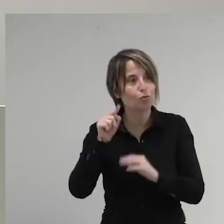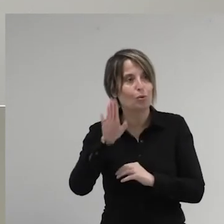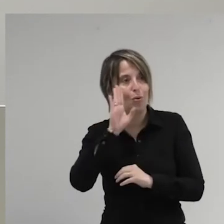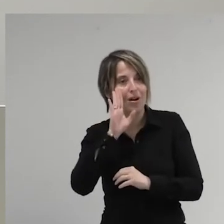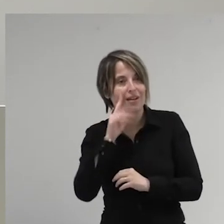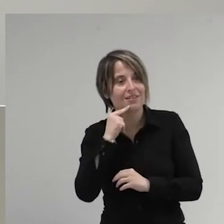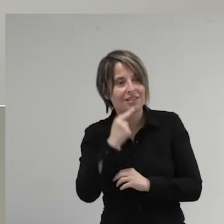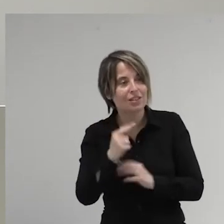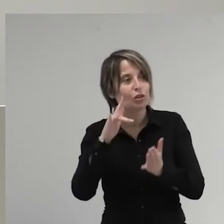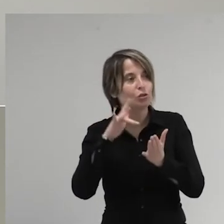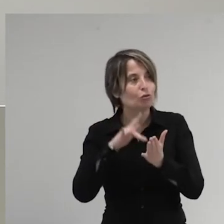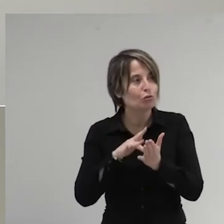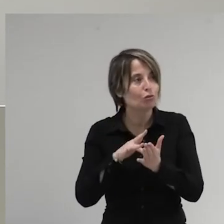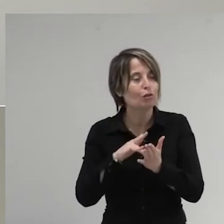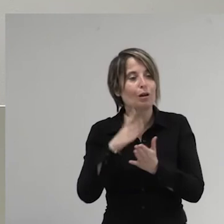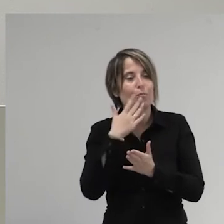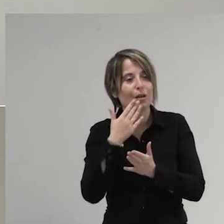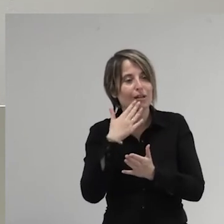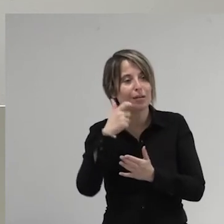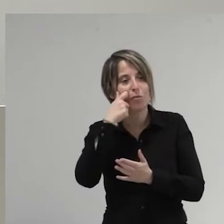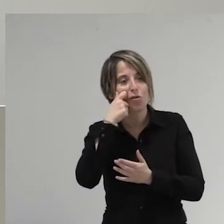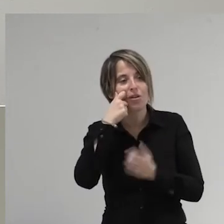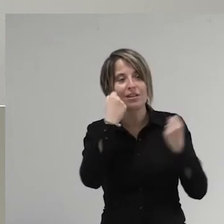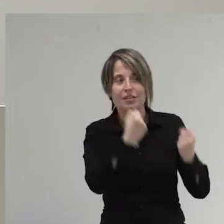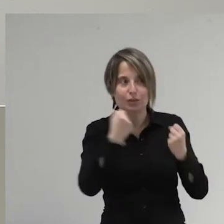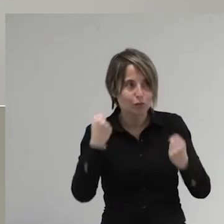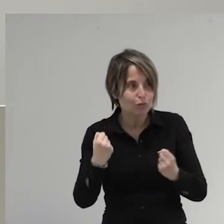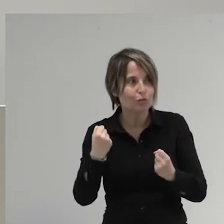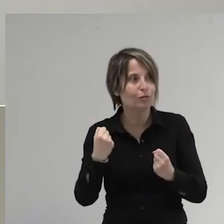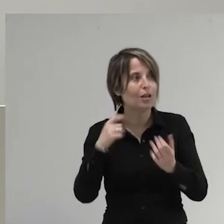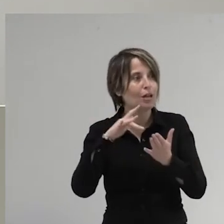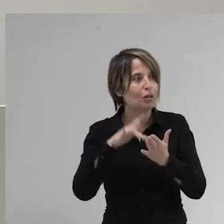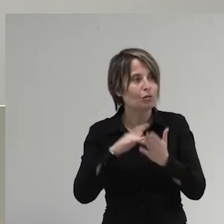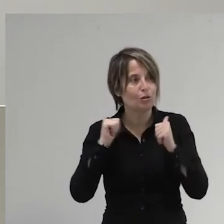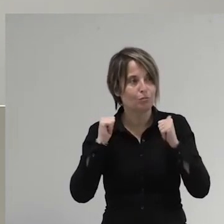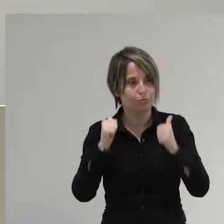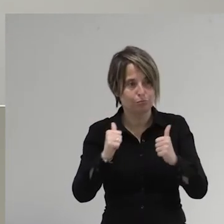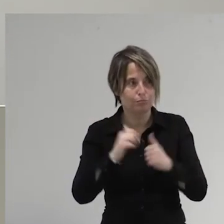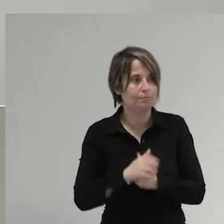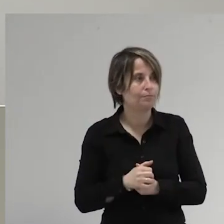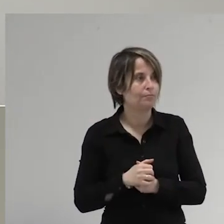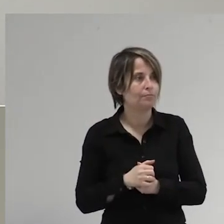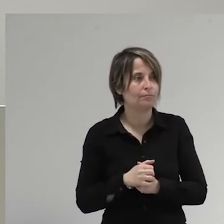dicho, utiliza el racismo institucional desde la cuna, como quien dice.